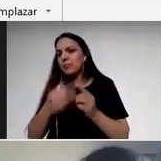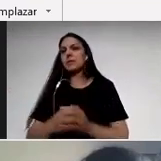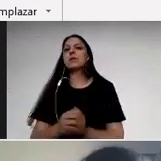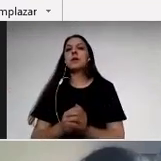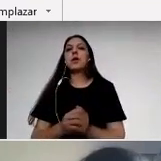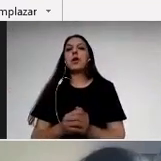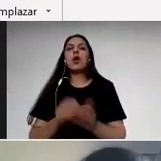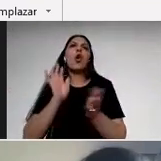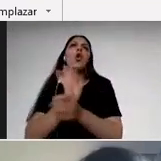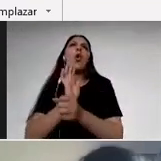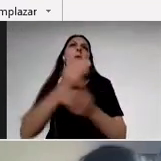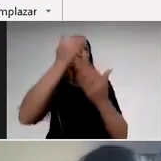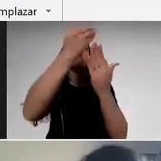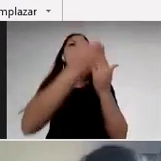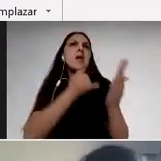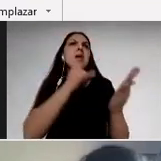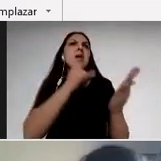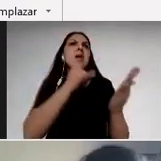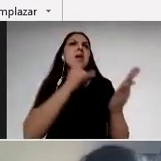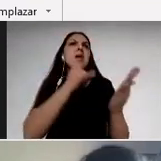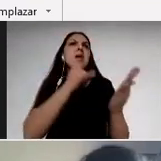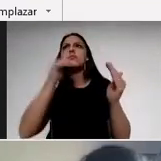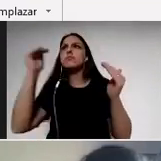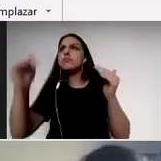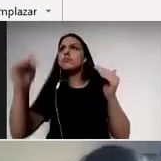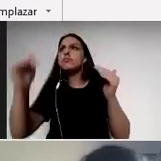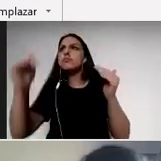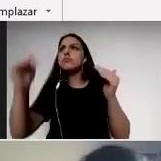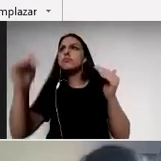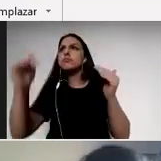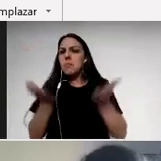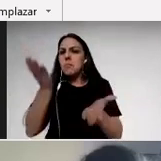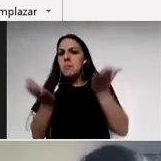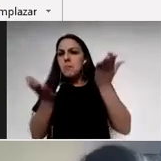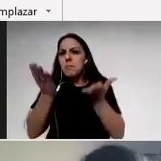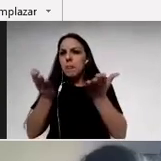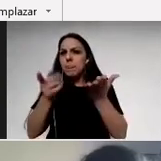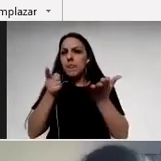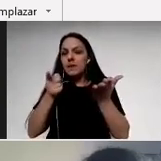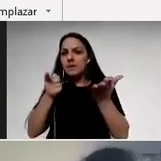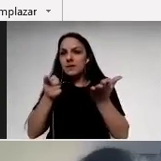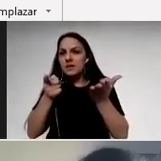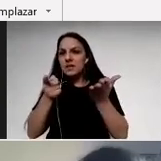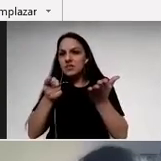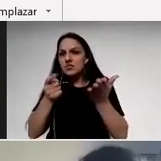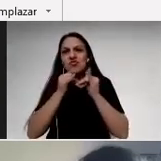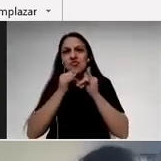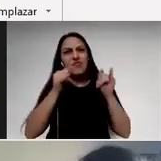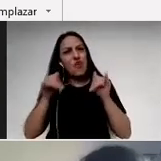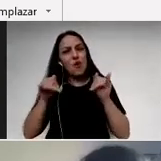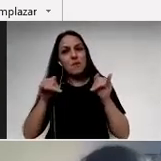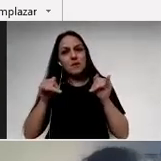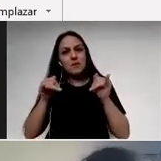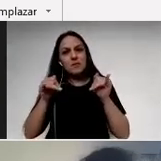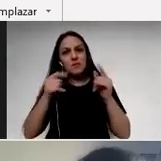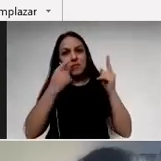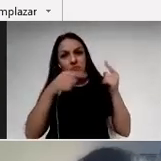devoluciones de informes paralelos, que es lo que se llama informes sombra, ¿no? Entonces, generalmente las asociaciones